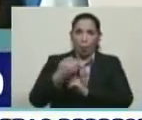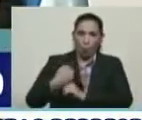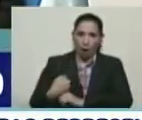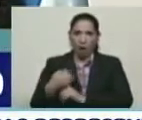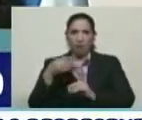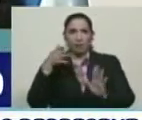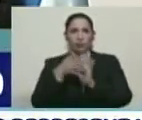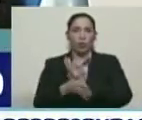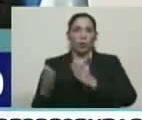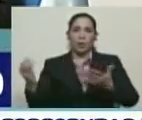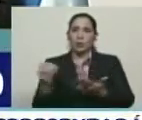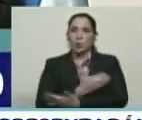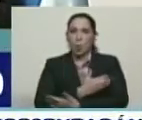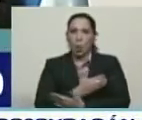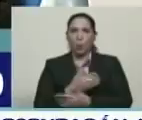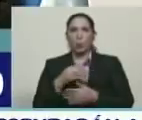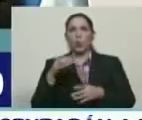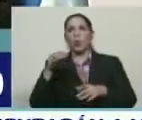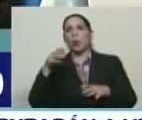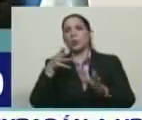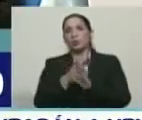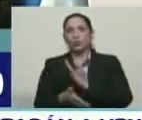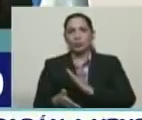de pedofilia,